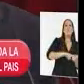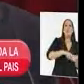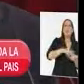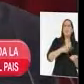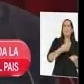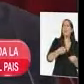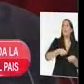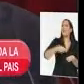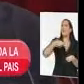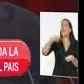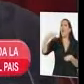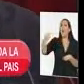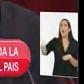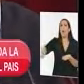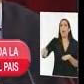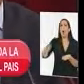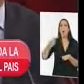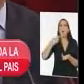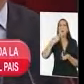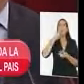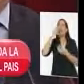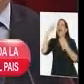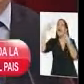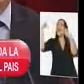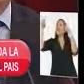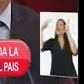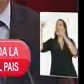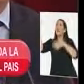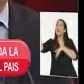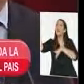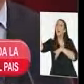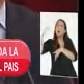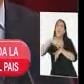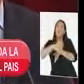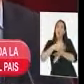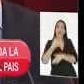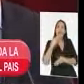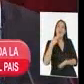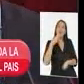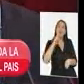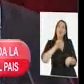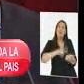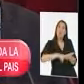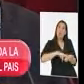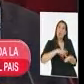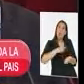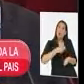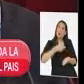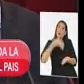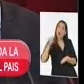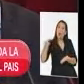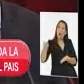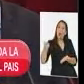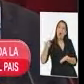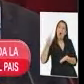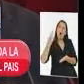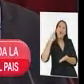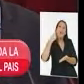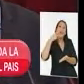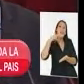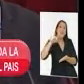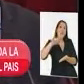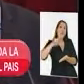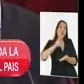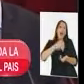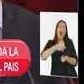es facilitar, acompañar, pero marcar diferencias, marcar límites, proponer cosas distintas, y eso es lo que nosotros